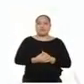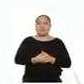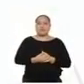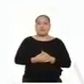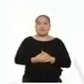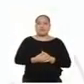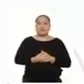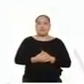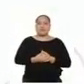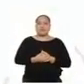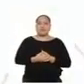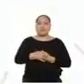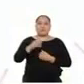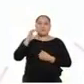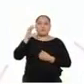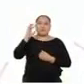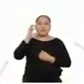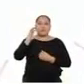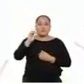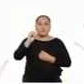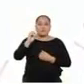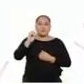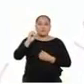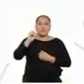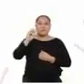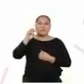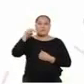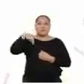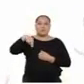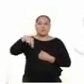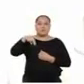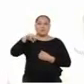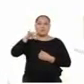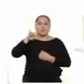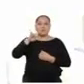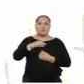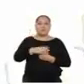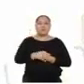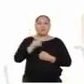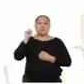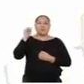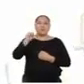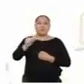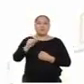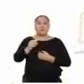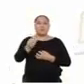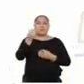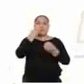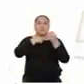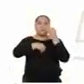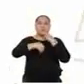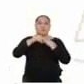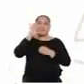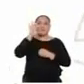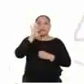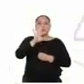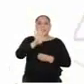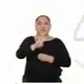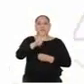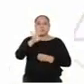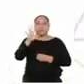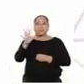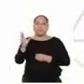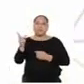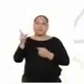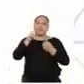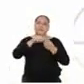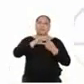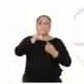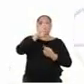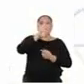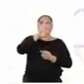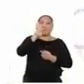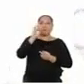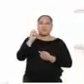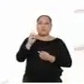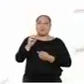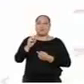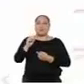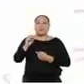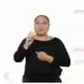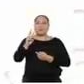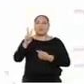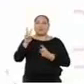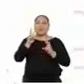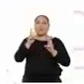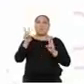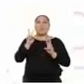La FAO recomienda consumir entre 45 y 90 miligramos diarios de vitamina C. A partir de la cantidad